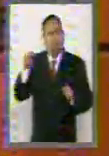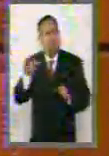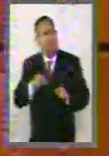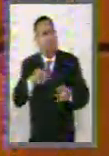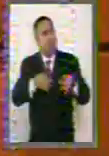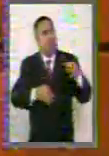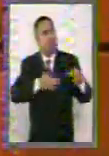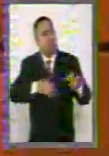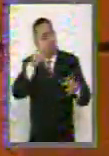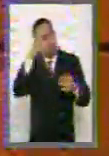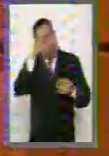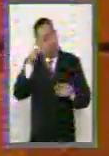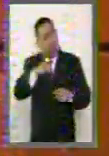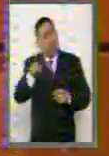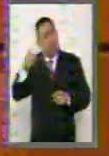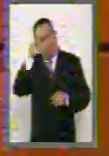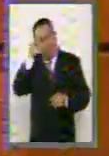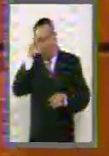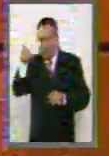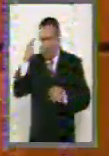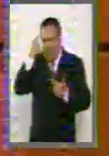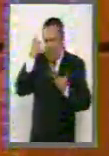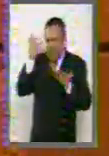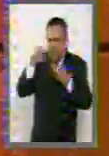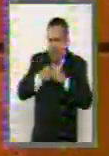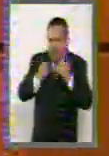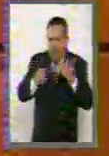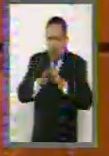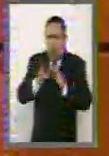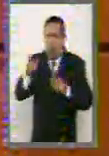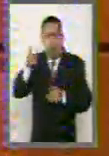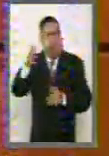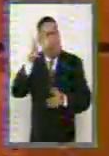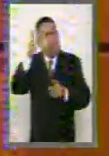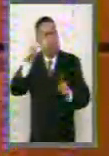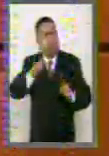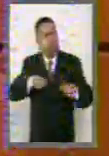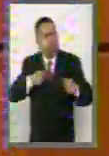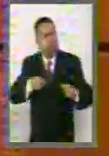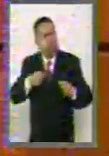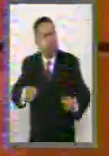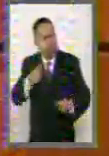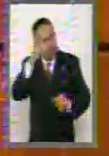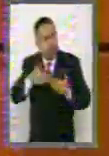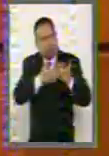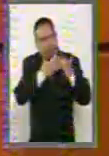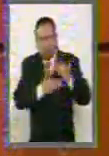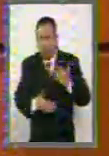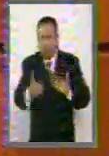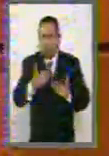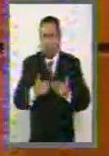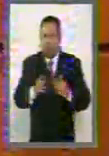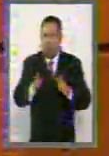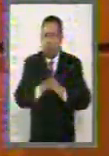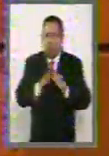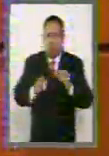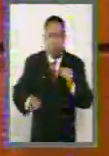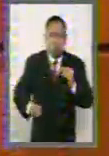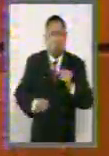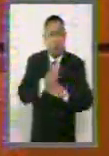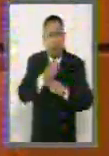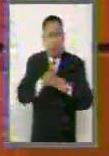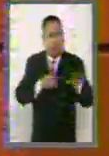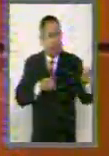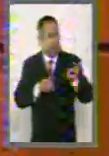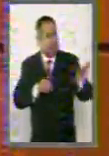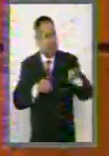México? ¿Cuál es el legado que pretende dejar a través de la nueva